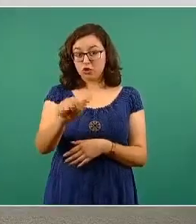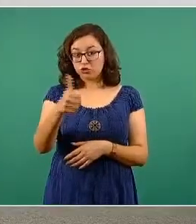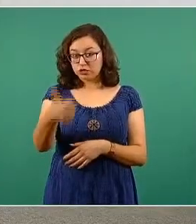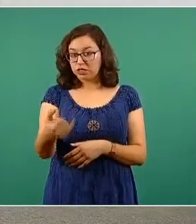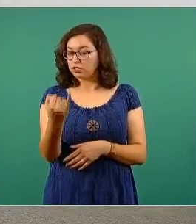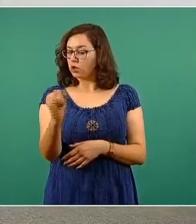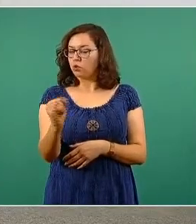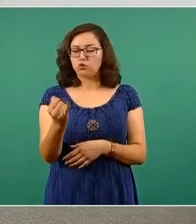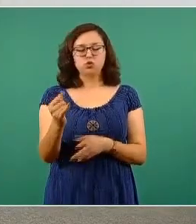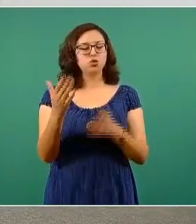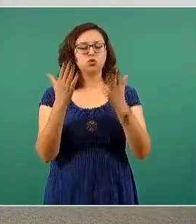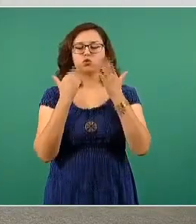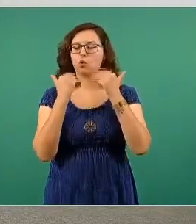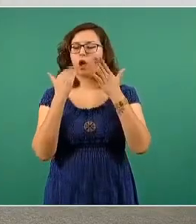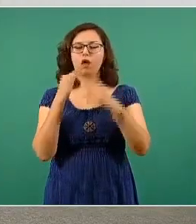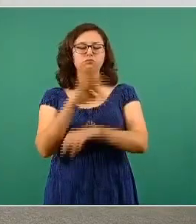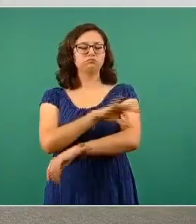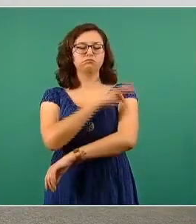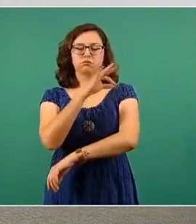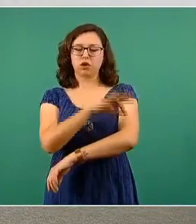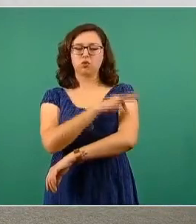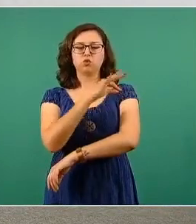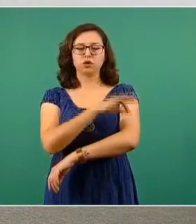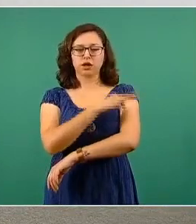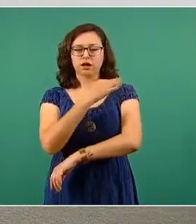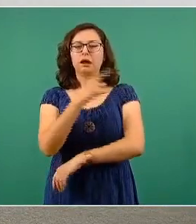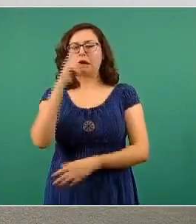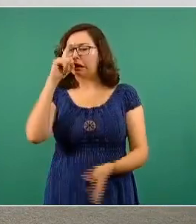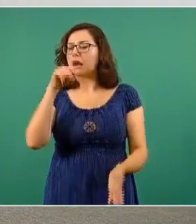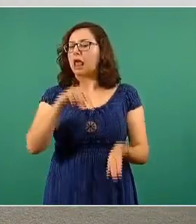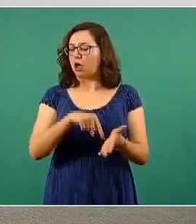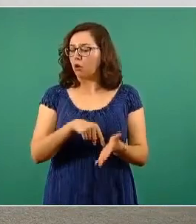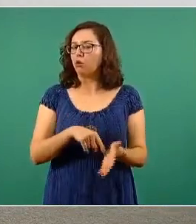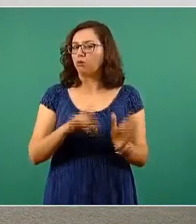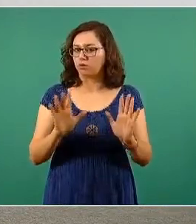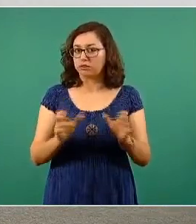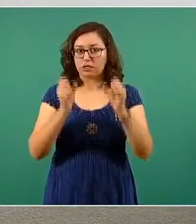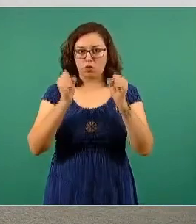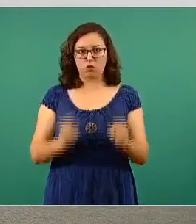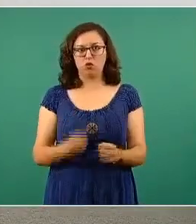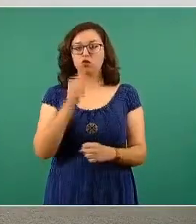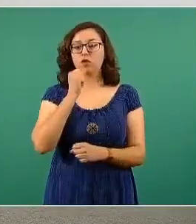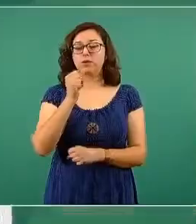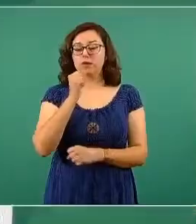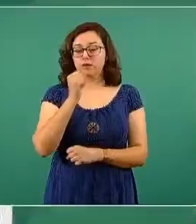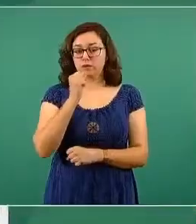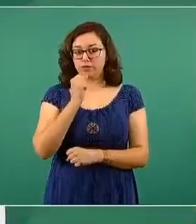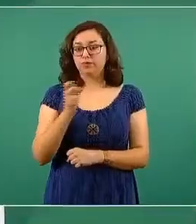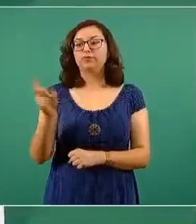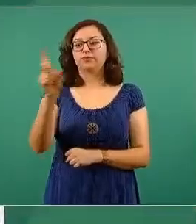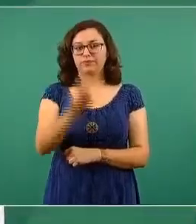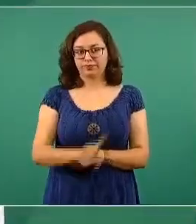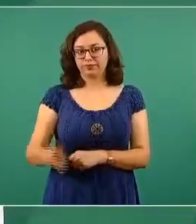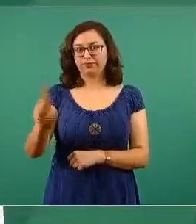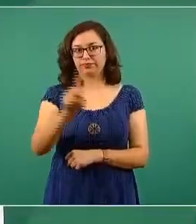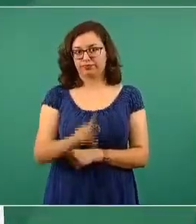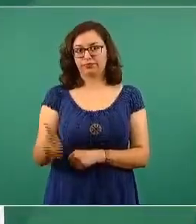no se realice la vacunación. O sea, sería el único día en el cual no se va a llevar a cabo la vacunación, precisamente por